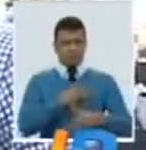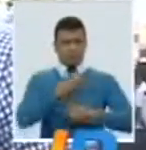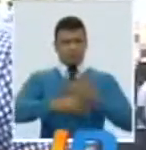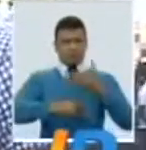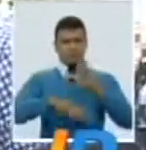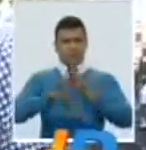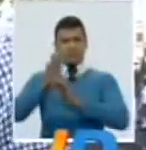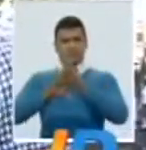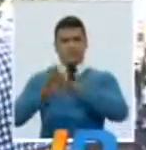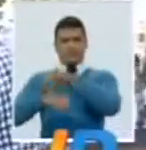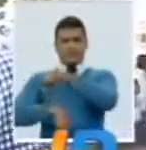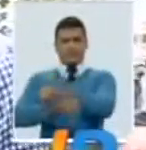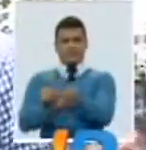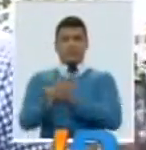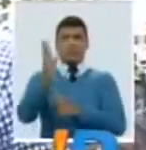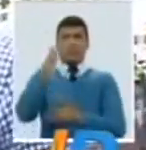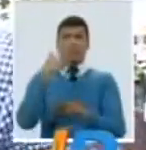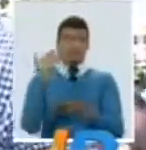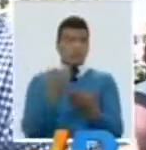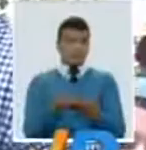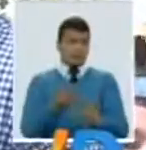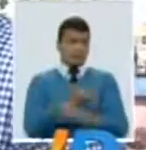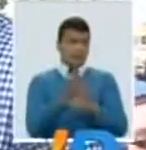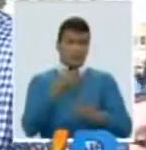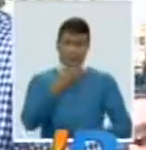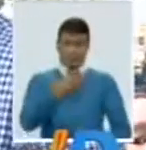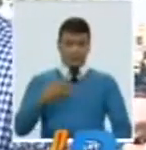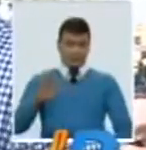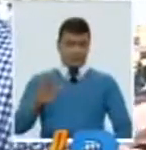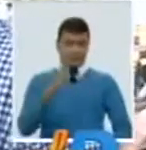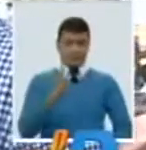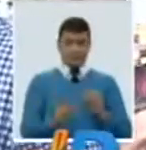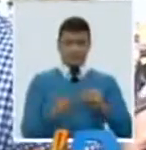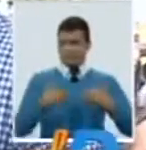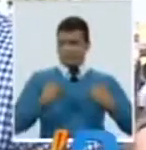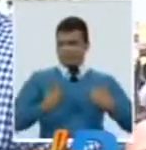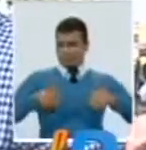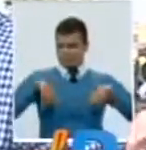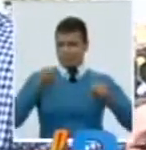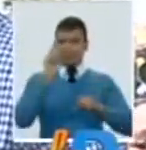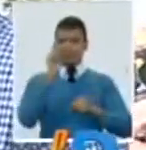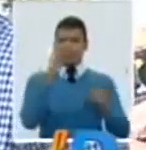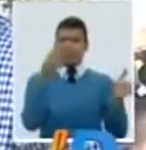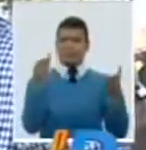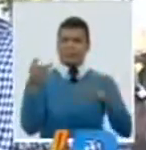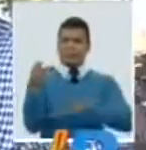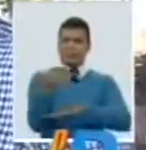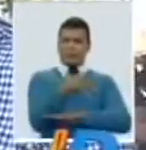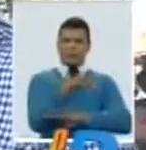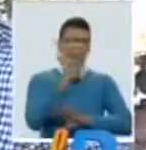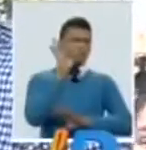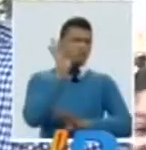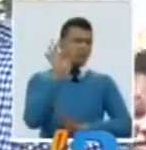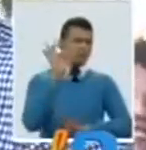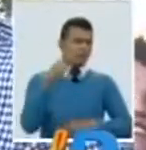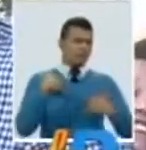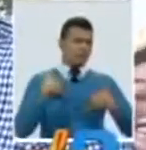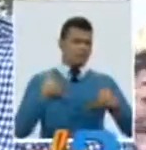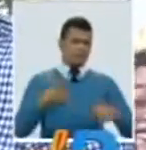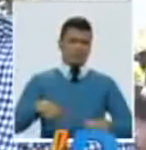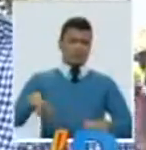vida, en el fútbol, agradecido con Dios siempre y disfrutando. Yo creo que hay que disfrutar estos triunfos que nos han dado los